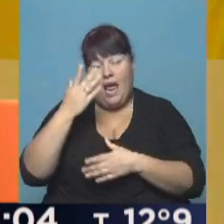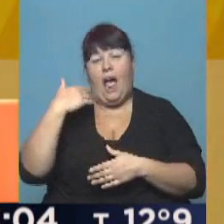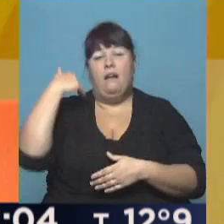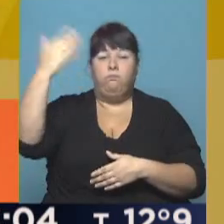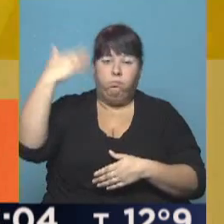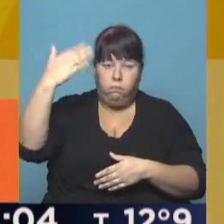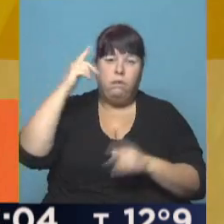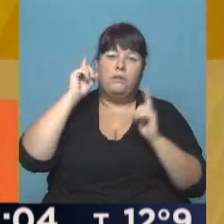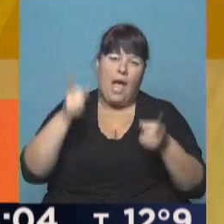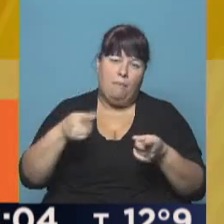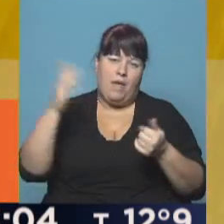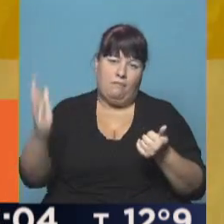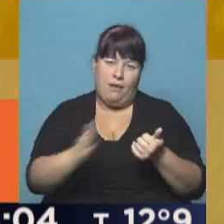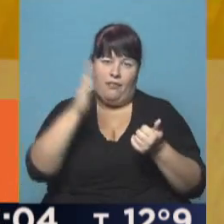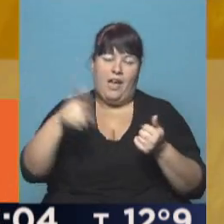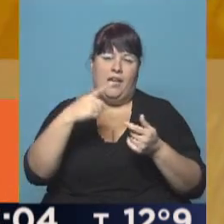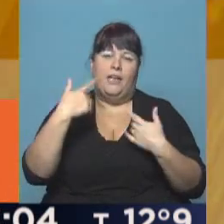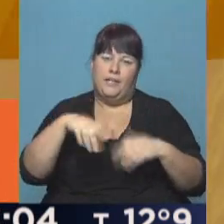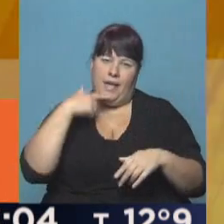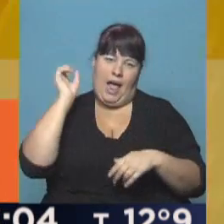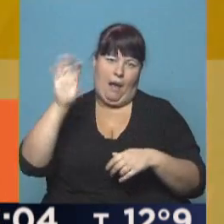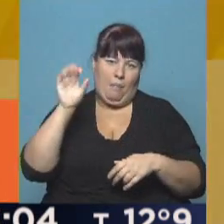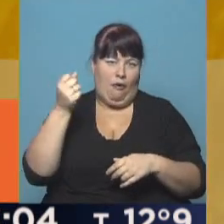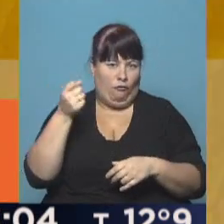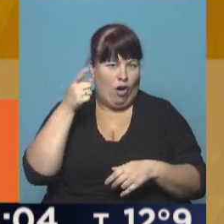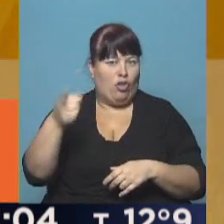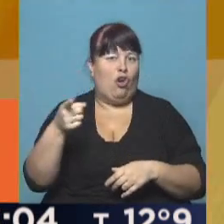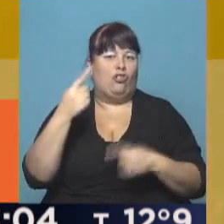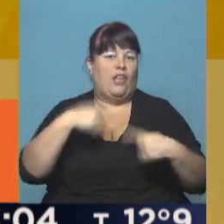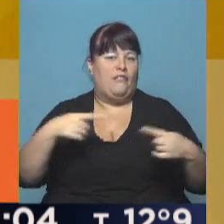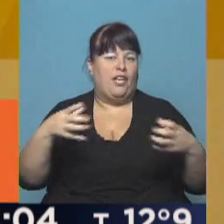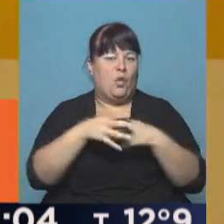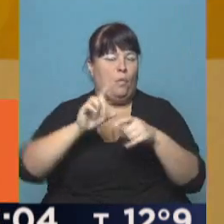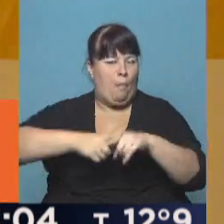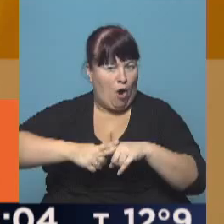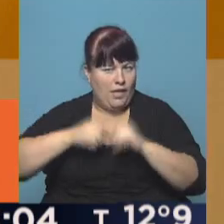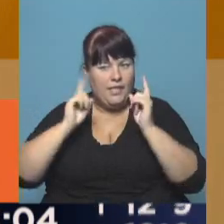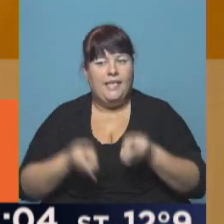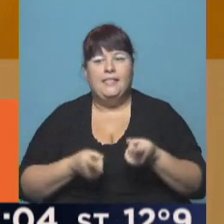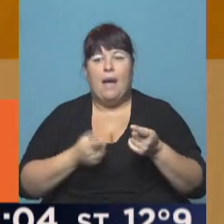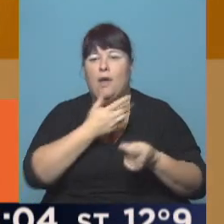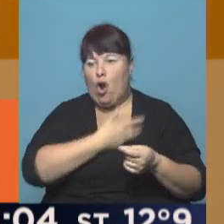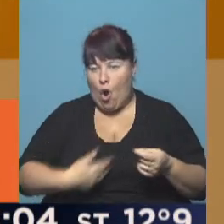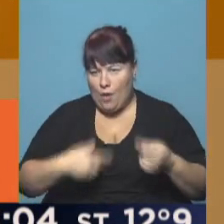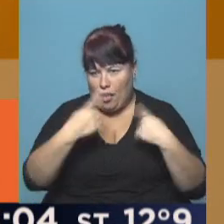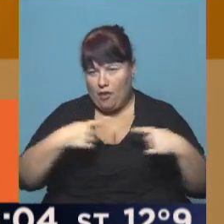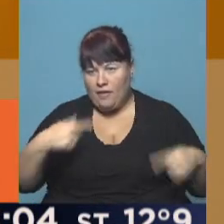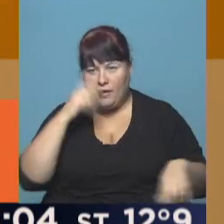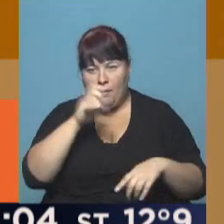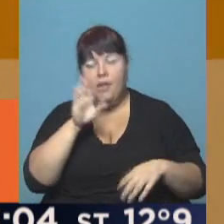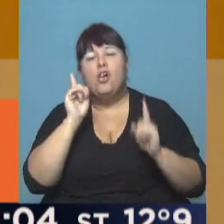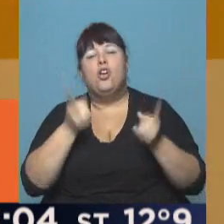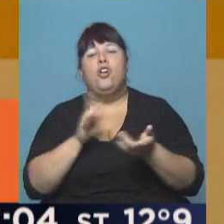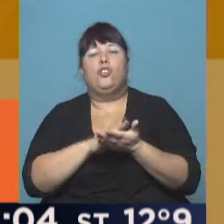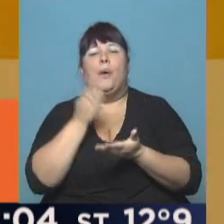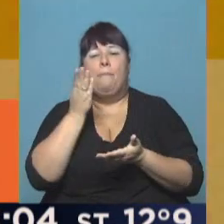discursos también desfilaban, por supuesto, con muy duras críticas a distintos sectores políticos y también distintos gobiernos, tiene que ver también